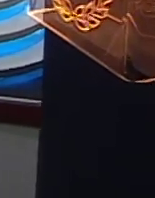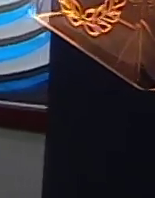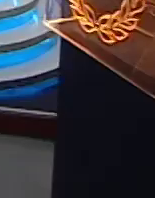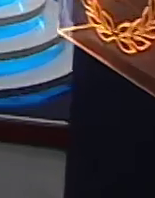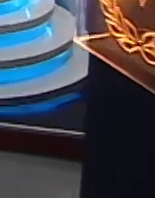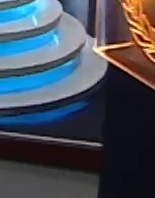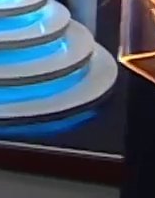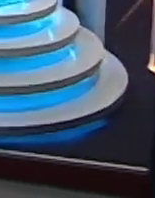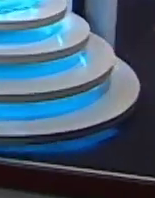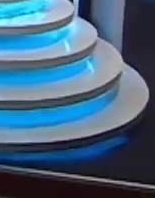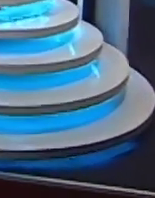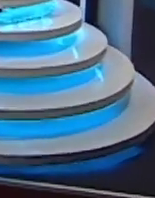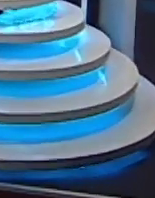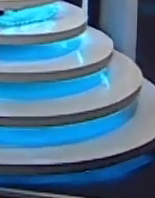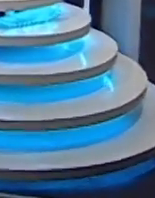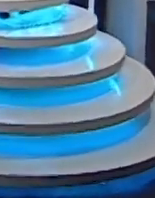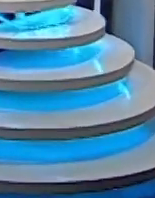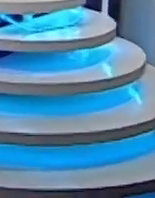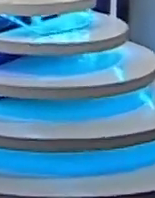i